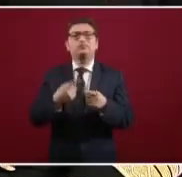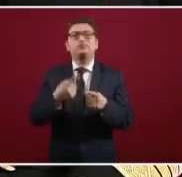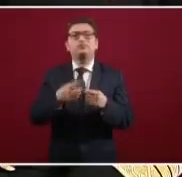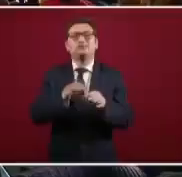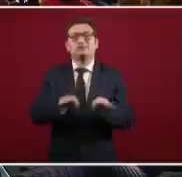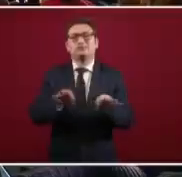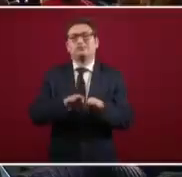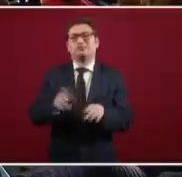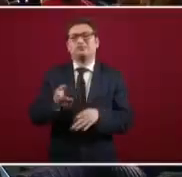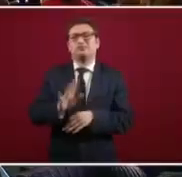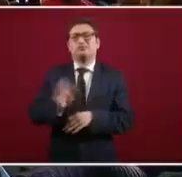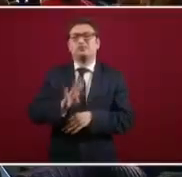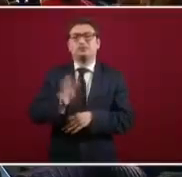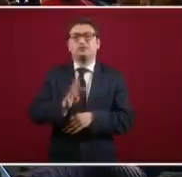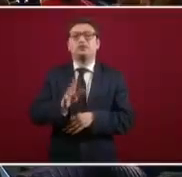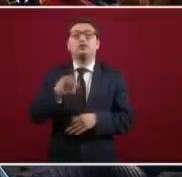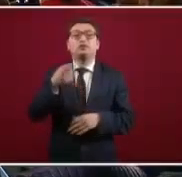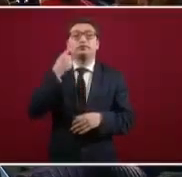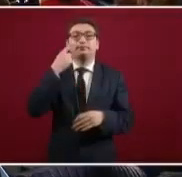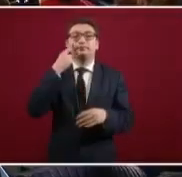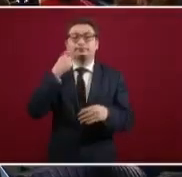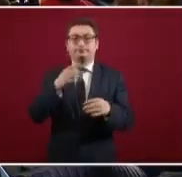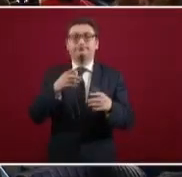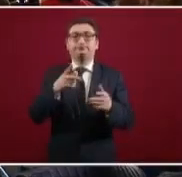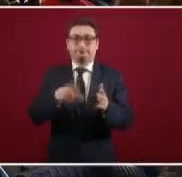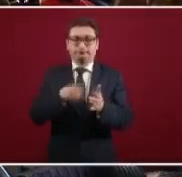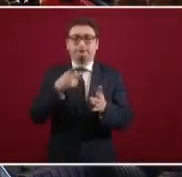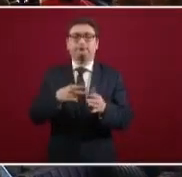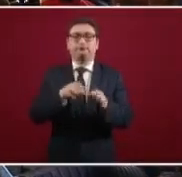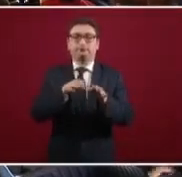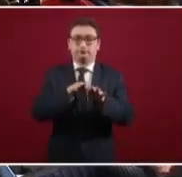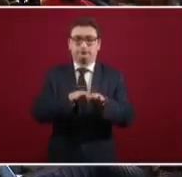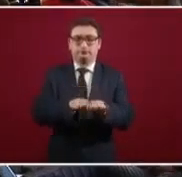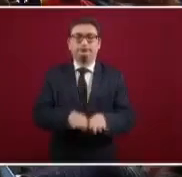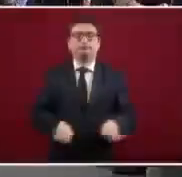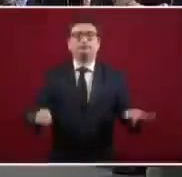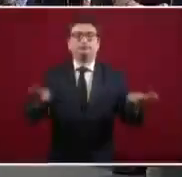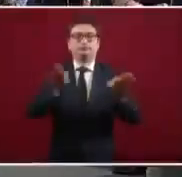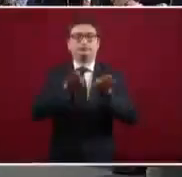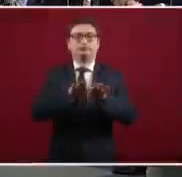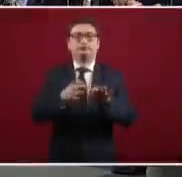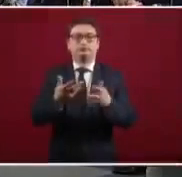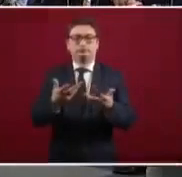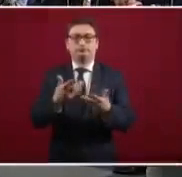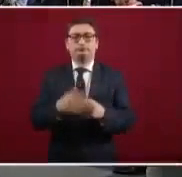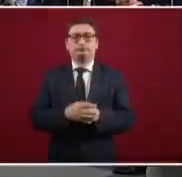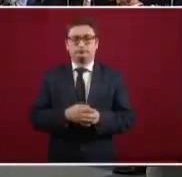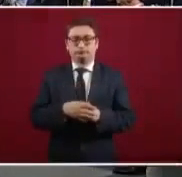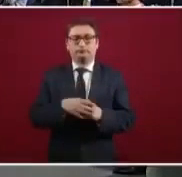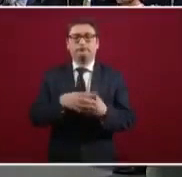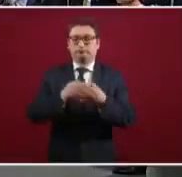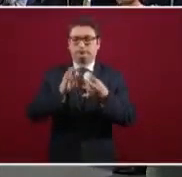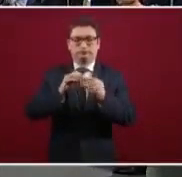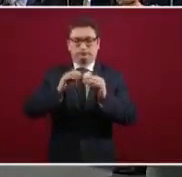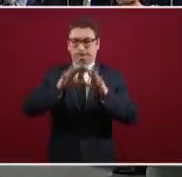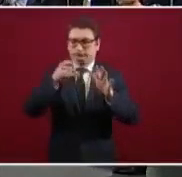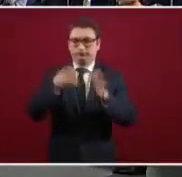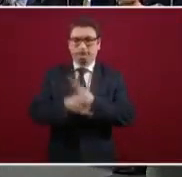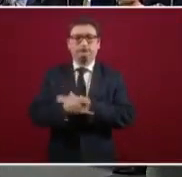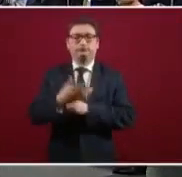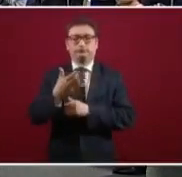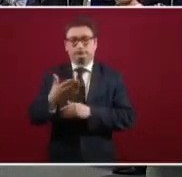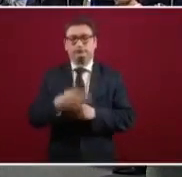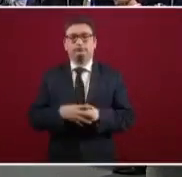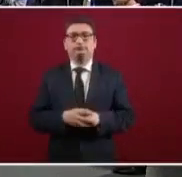bien lo importante es si queremos profundizar y no